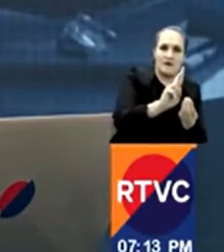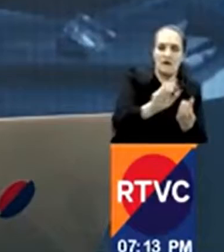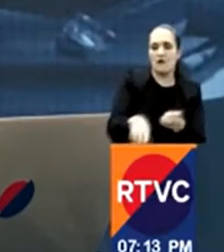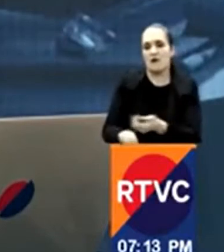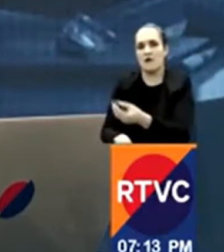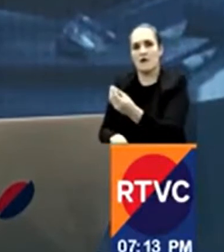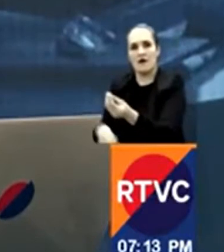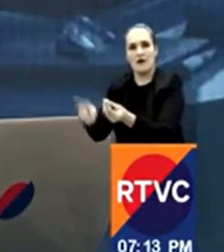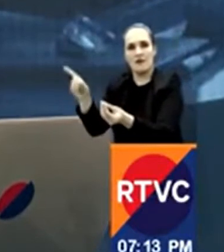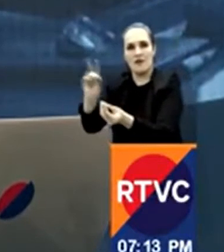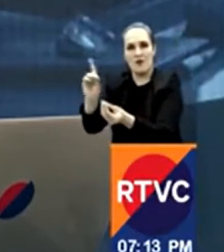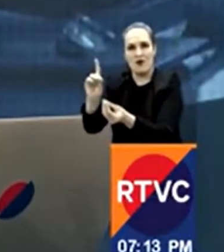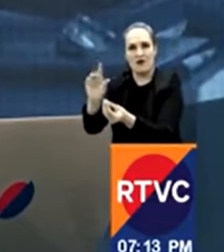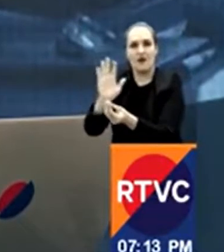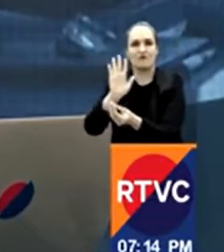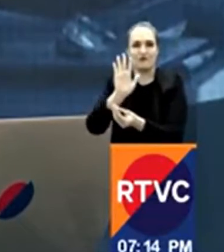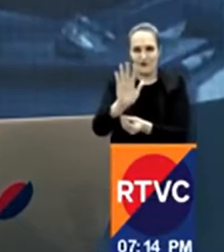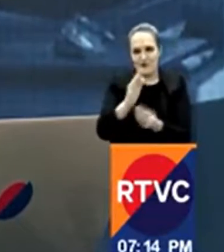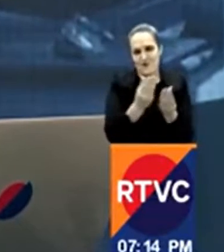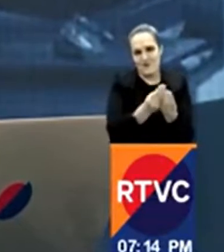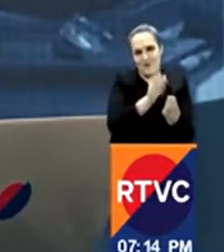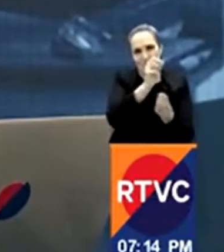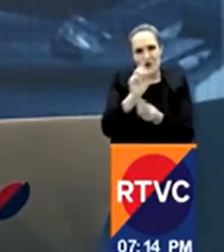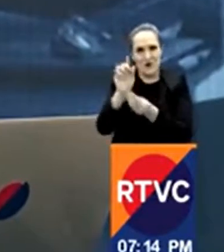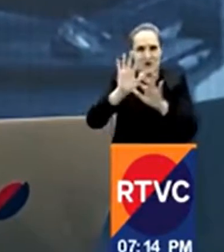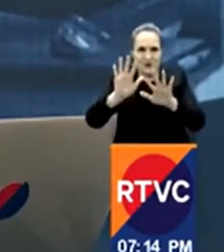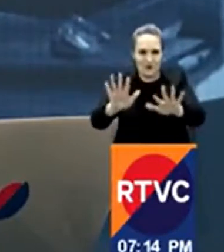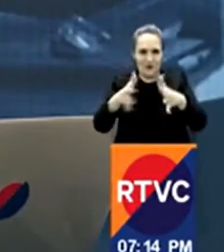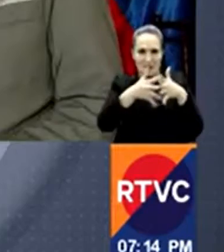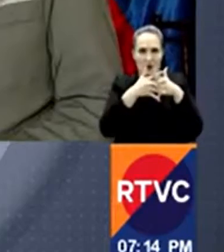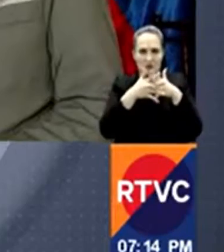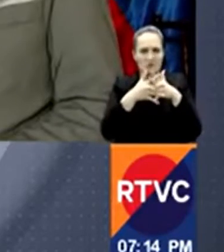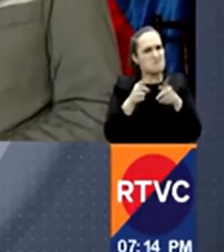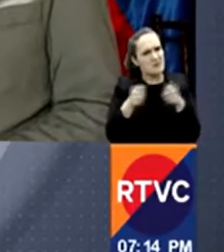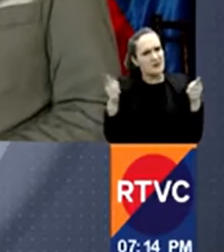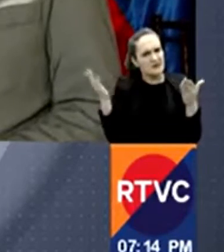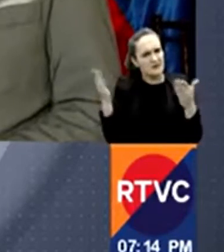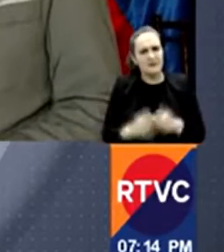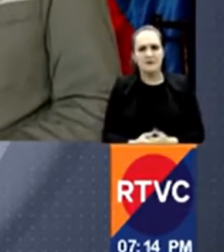de nuevo con usted para que nos entregue, por supuesto, más detalles de la agenda.